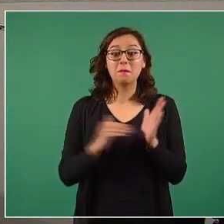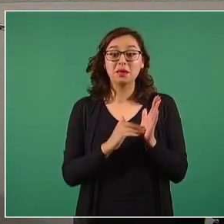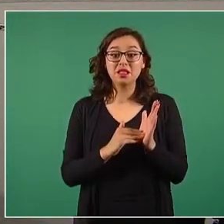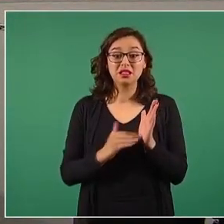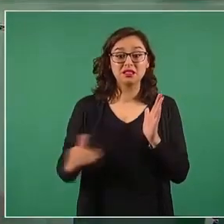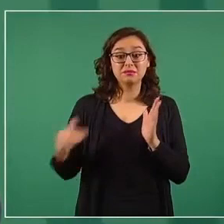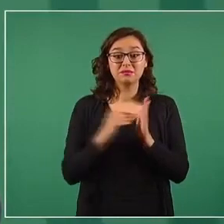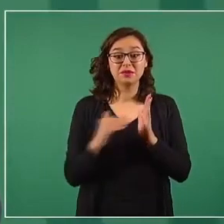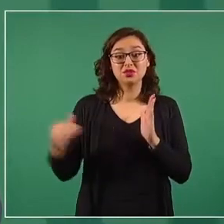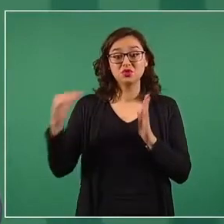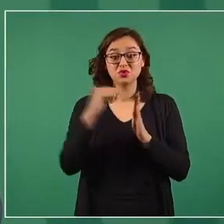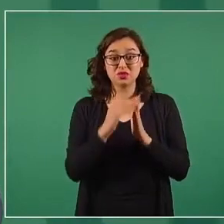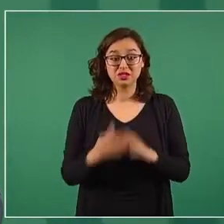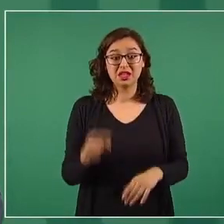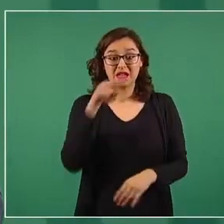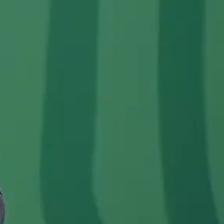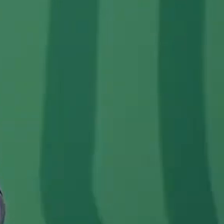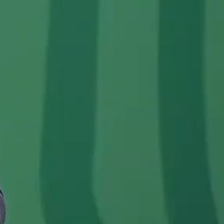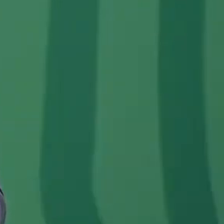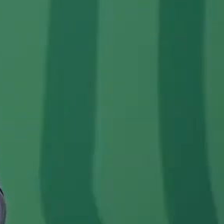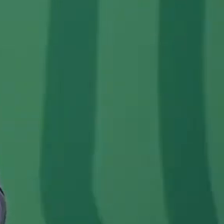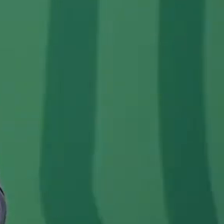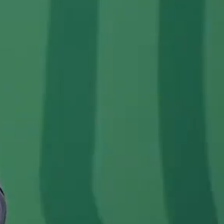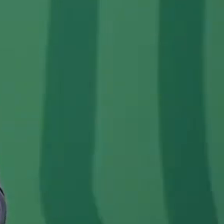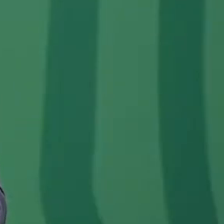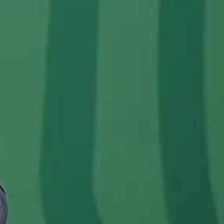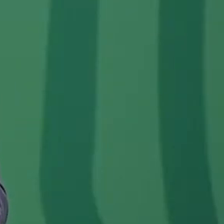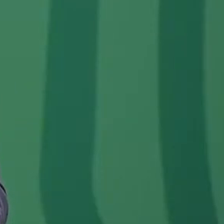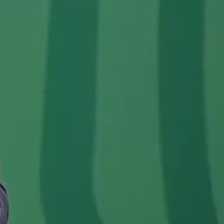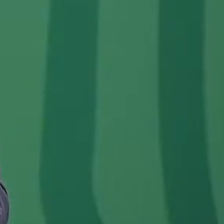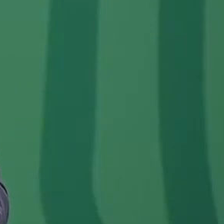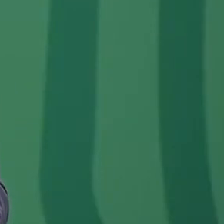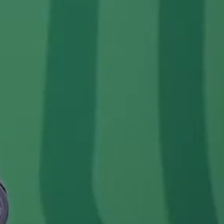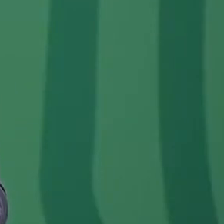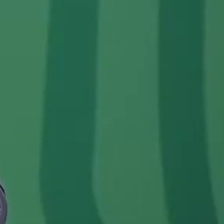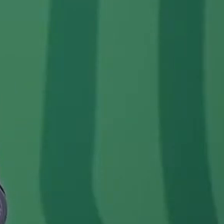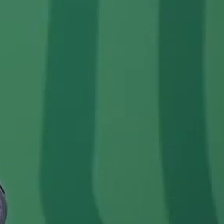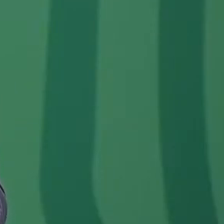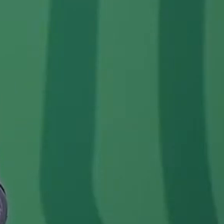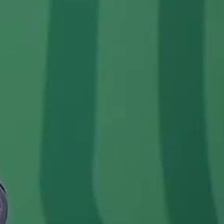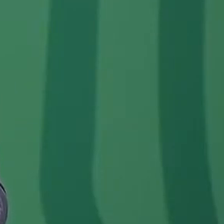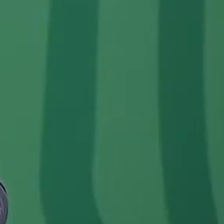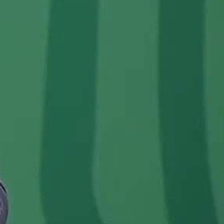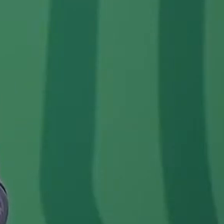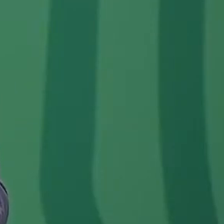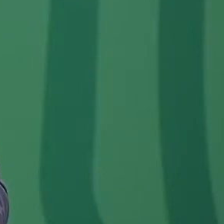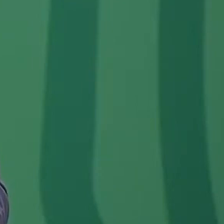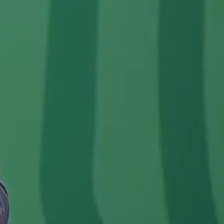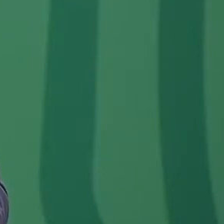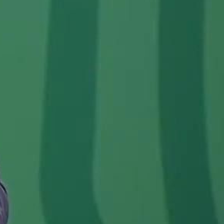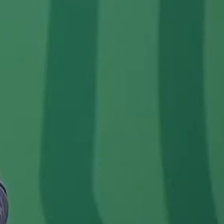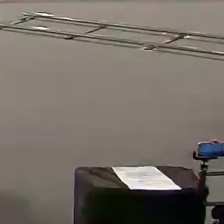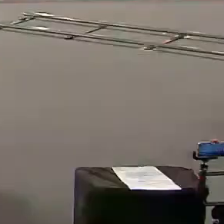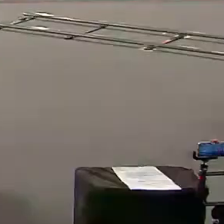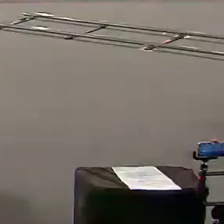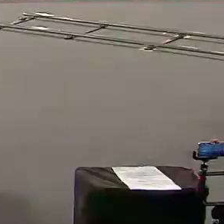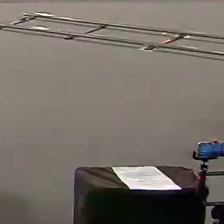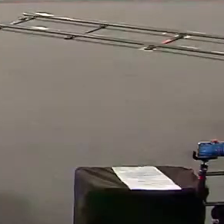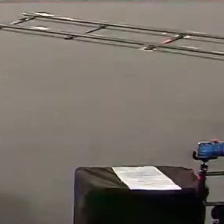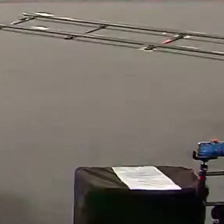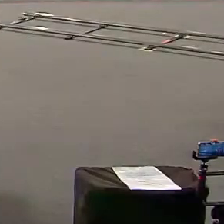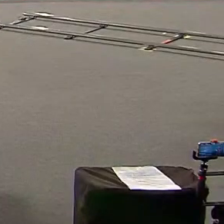5,000 millones para 2 millones de habitantes, la mayoría de la gente con carencias por falta